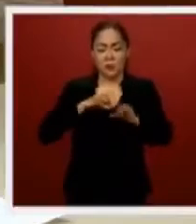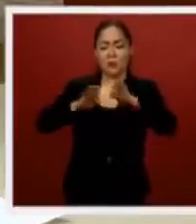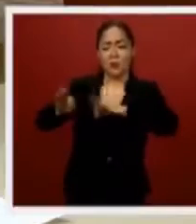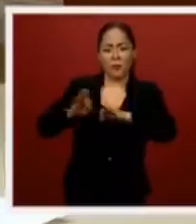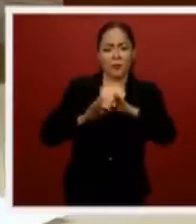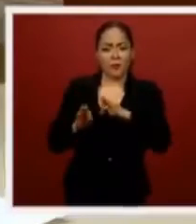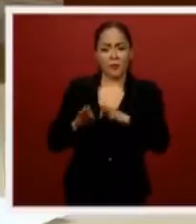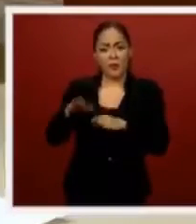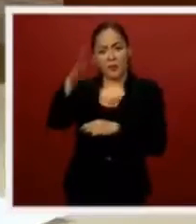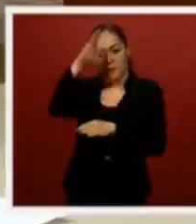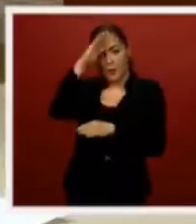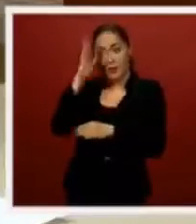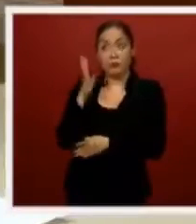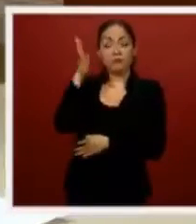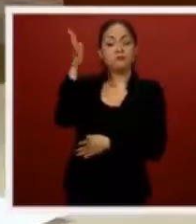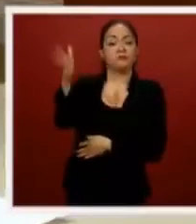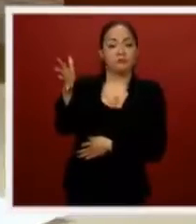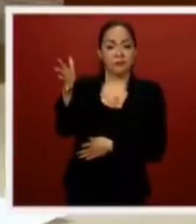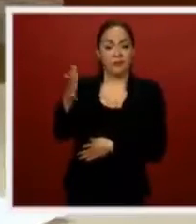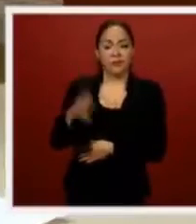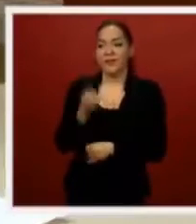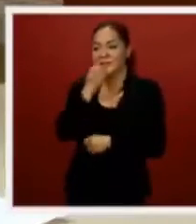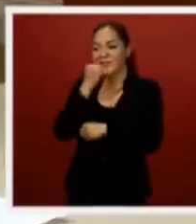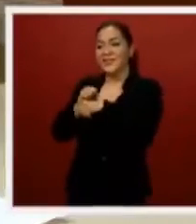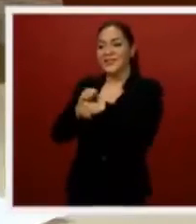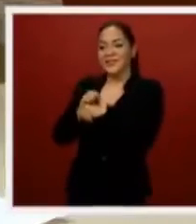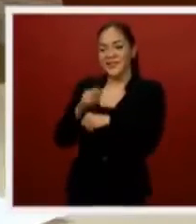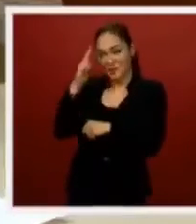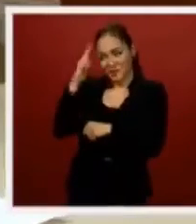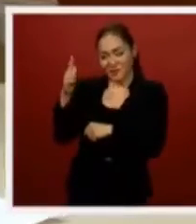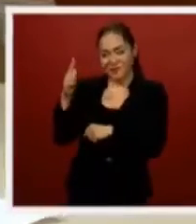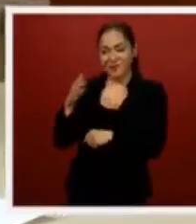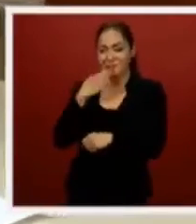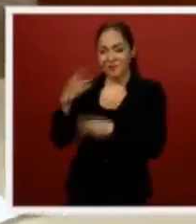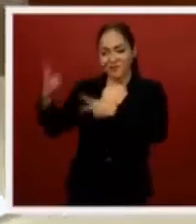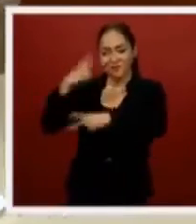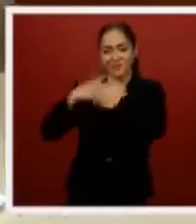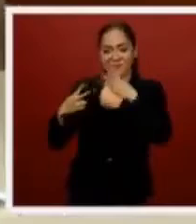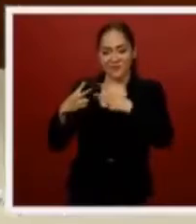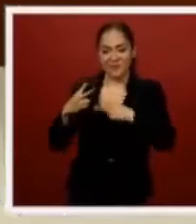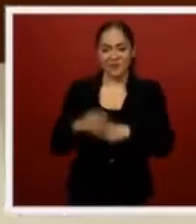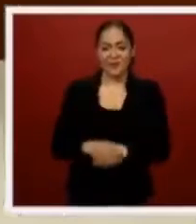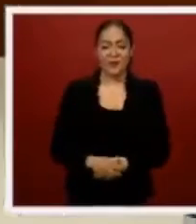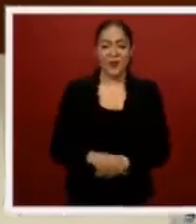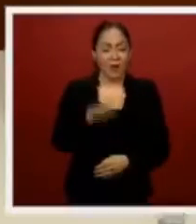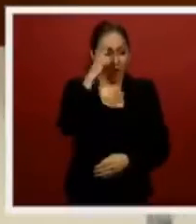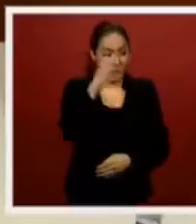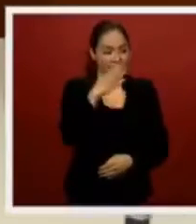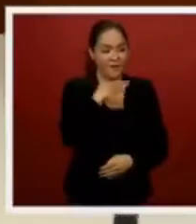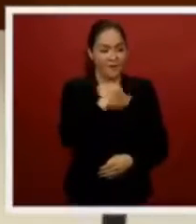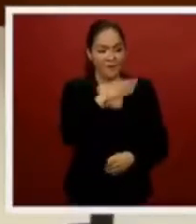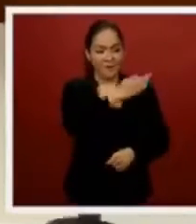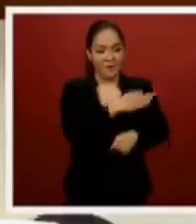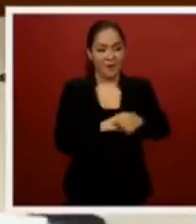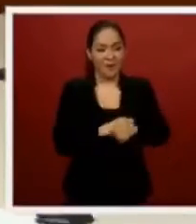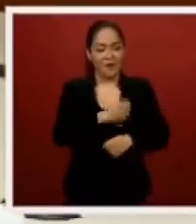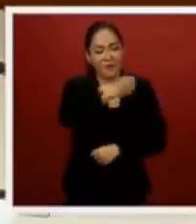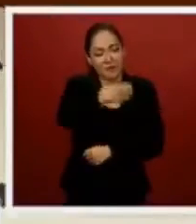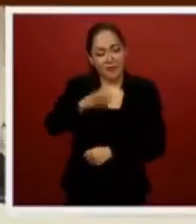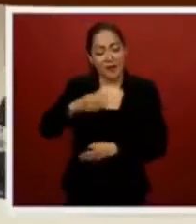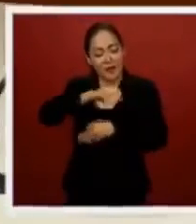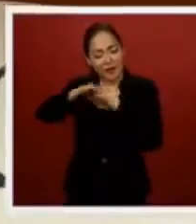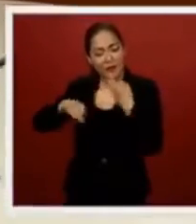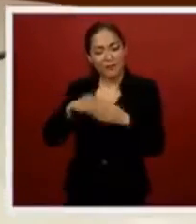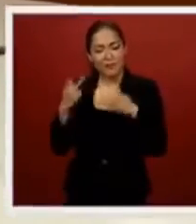trabaja pensando ya en el futuro. Secretario, ¿cómo estás? Bienvenido. Estimada Nuria, muy buenas tardes. Saludo con aprecio a